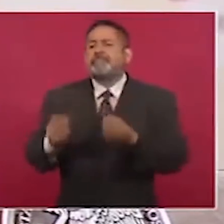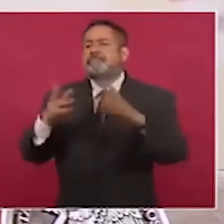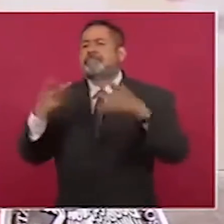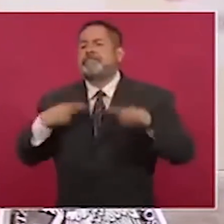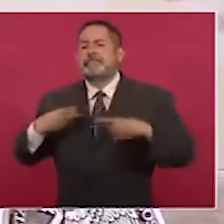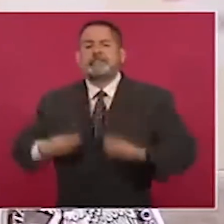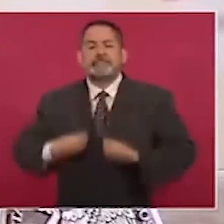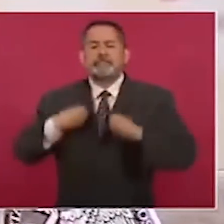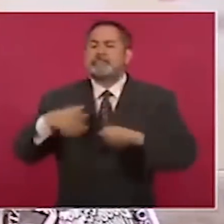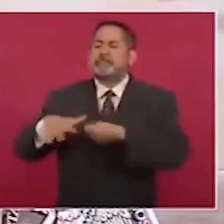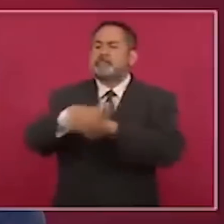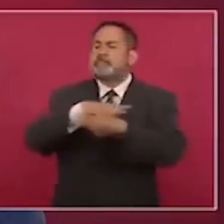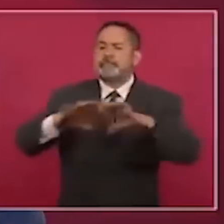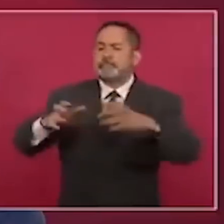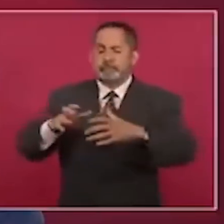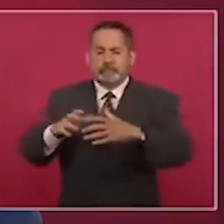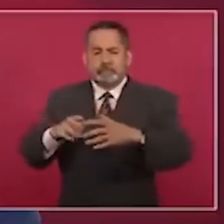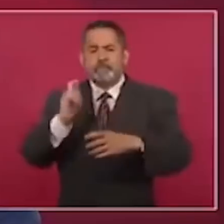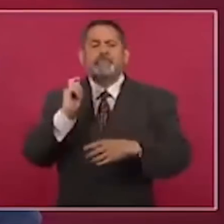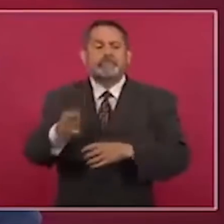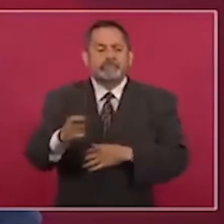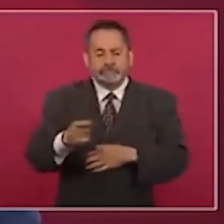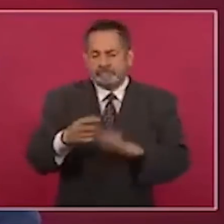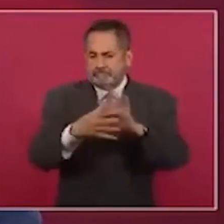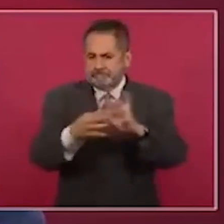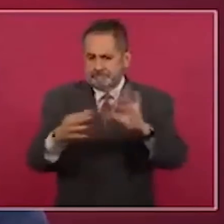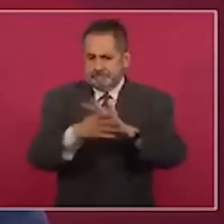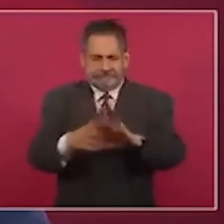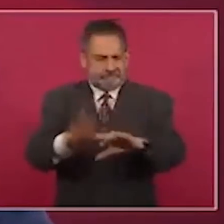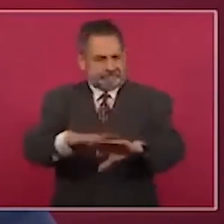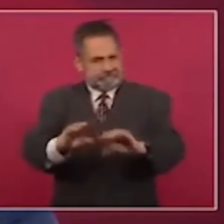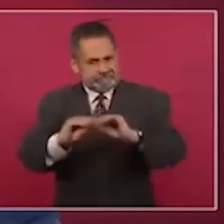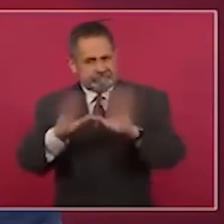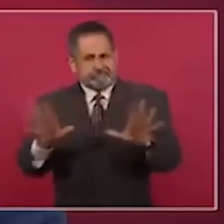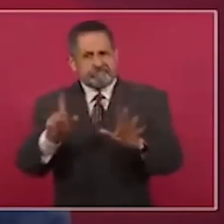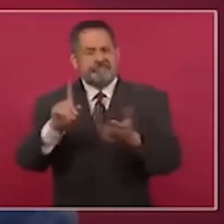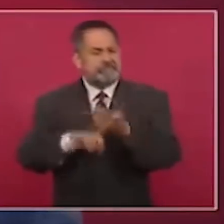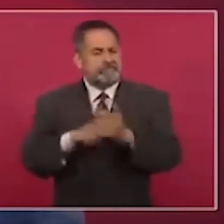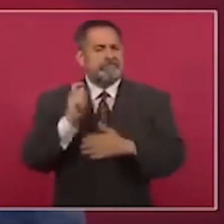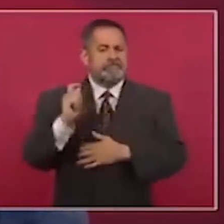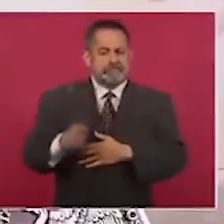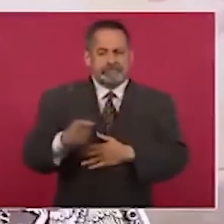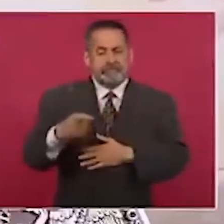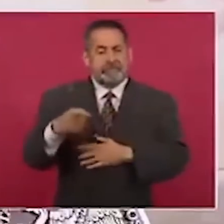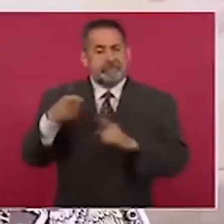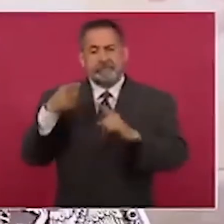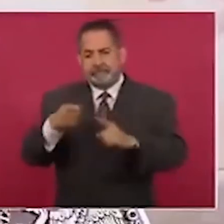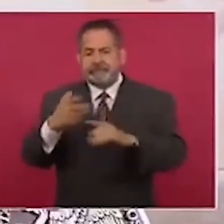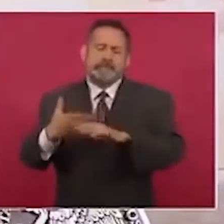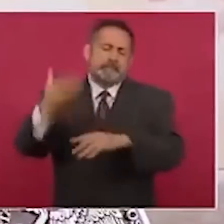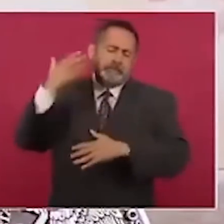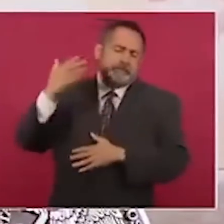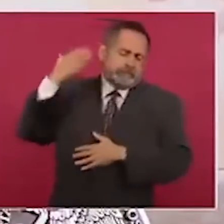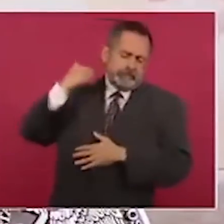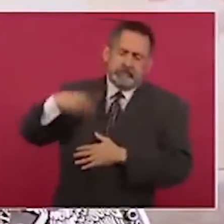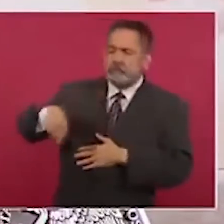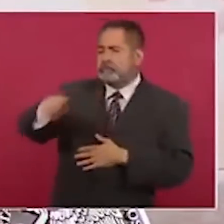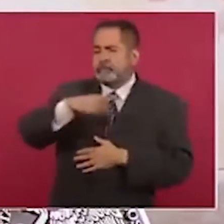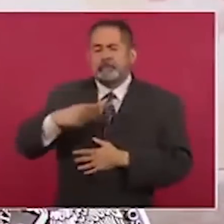una de las entidades federativas. Pero es resaltar de manera importante, porque ha sido un viejo anhelo